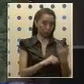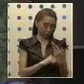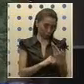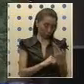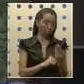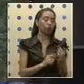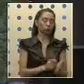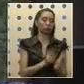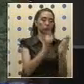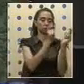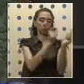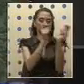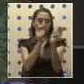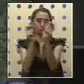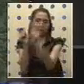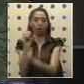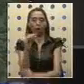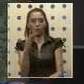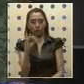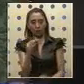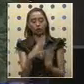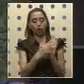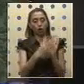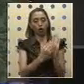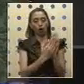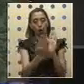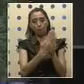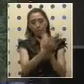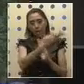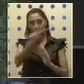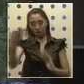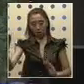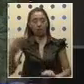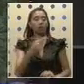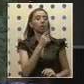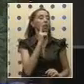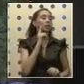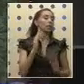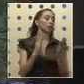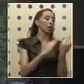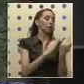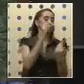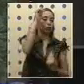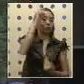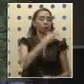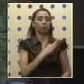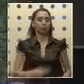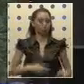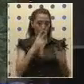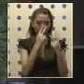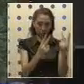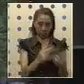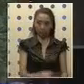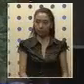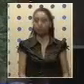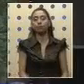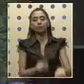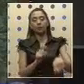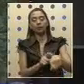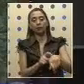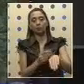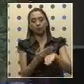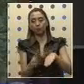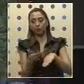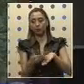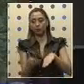por usted solicitado con las copias del caso con la adhesión de los diputados que están levantando la mano. En el tiempo